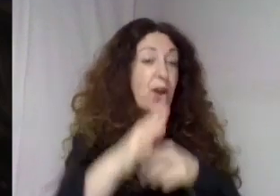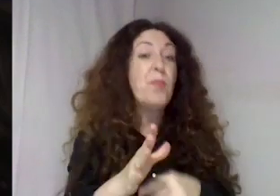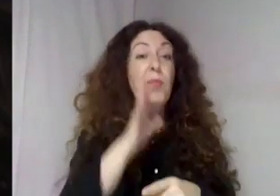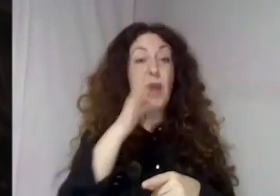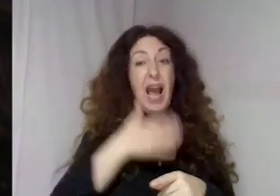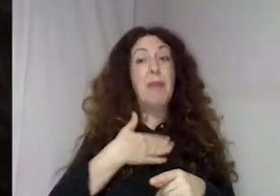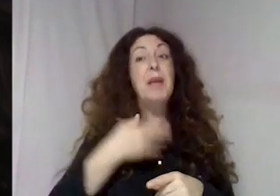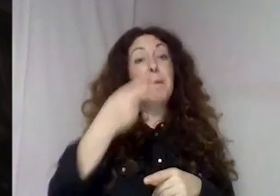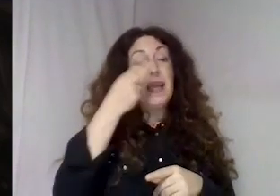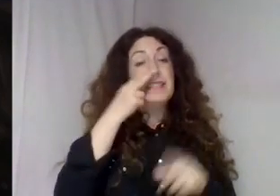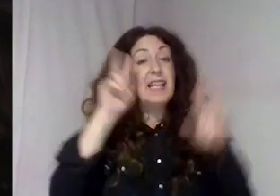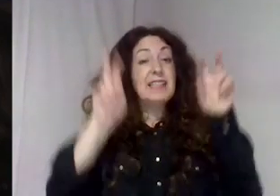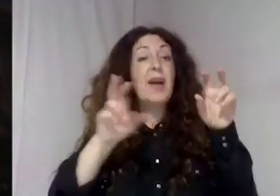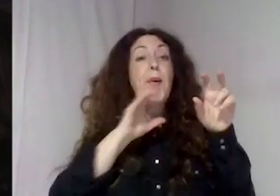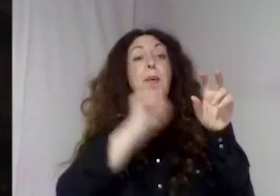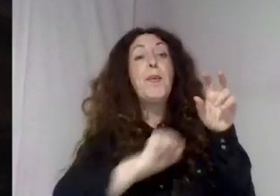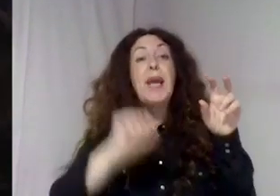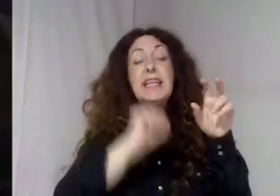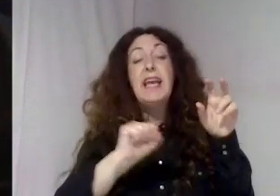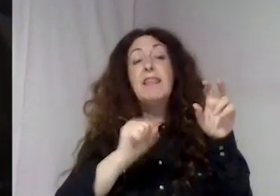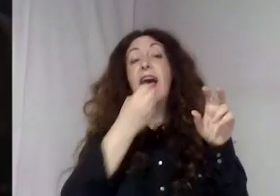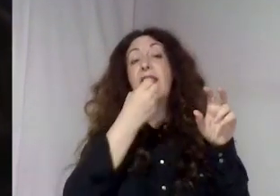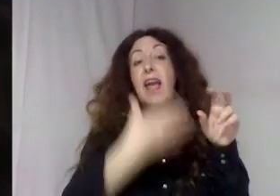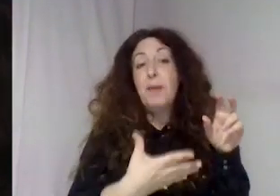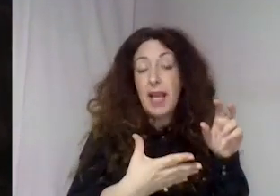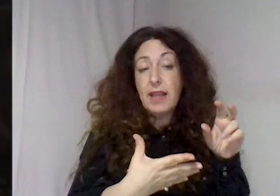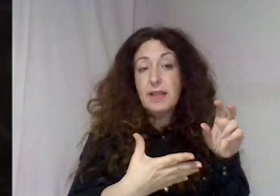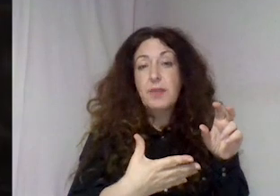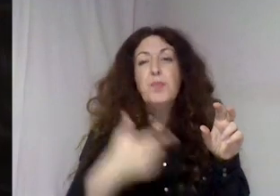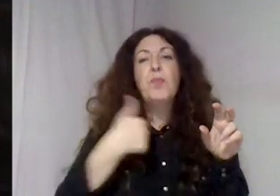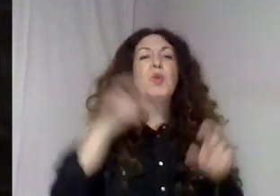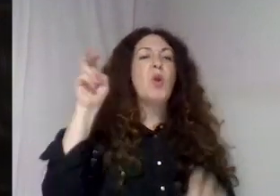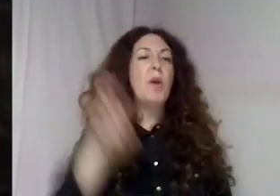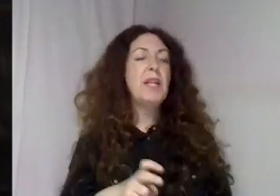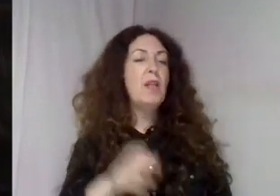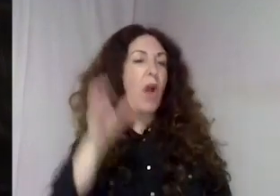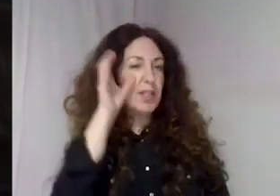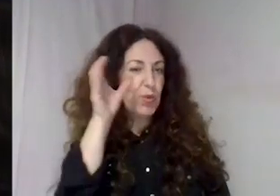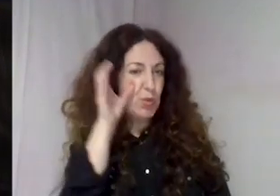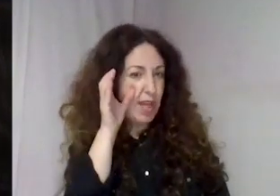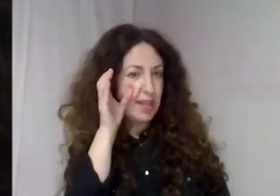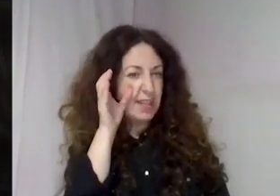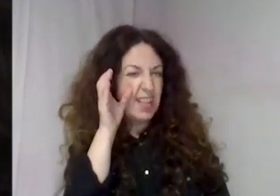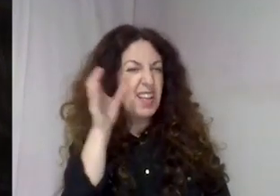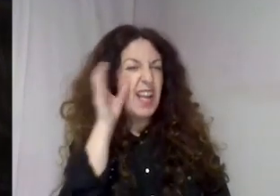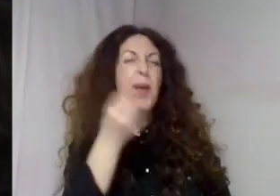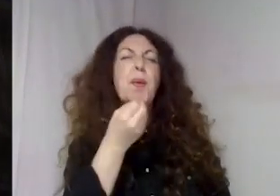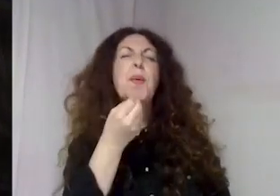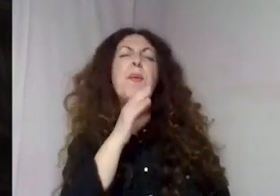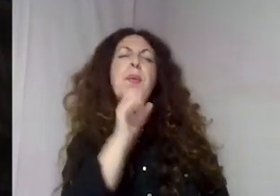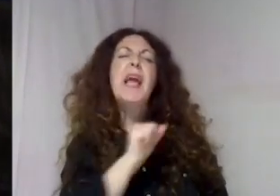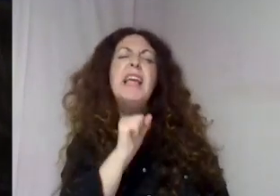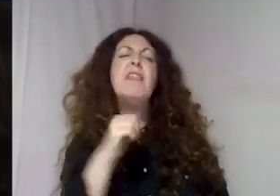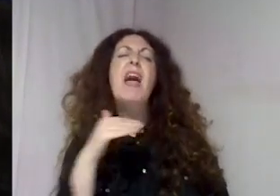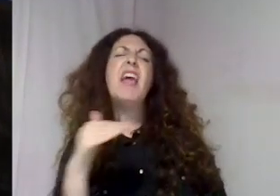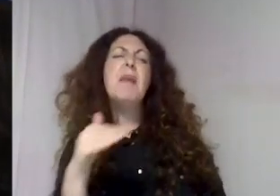decir, y que tampoco es correcto decirlo de los genios, pero son arquetipos, son posibilidades y son